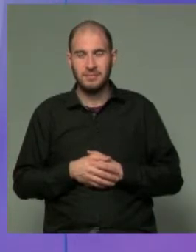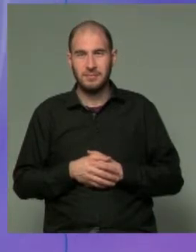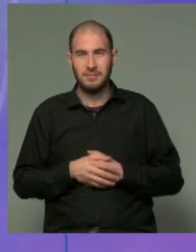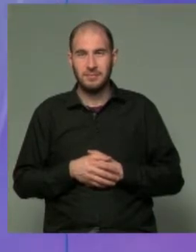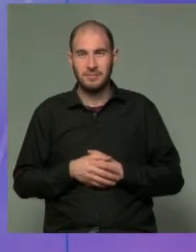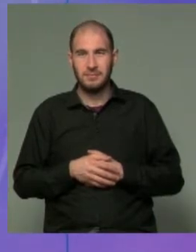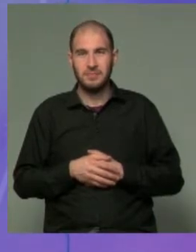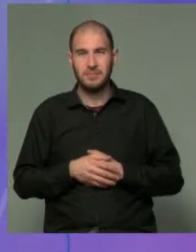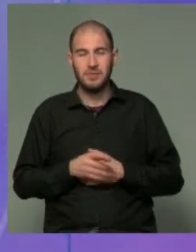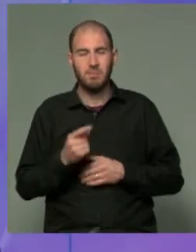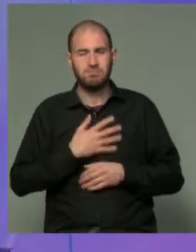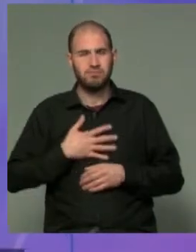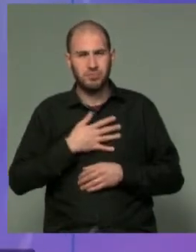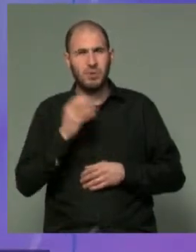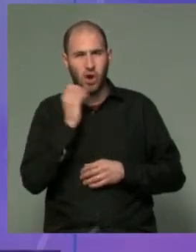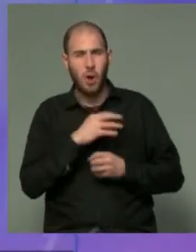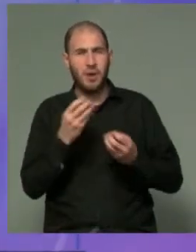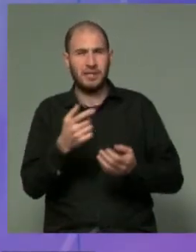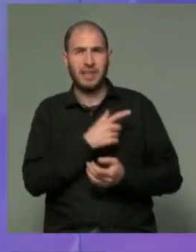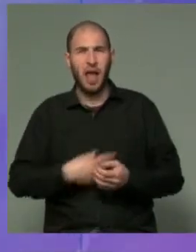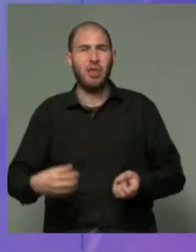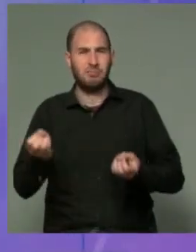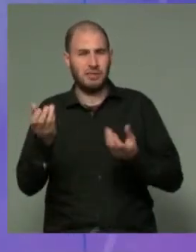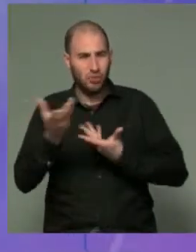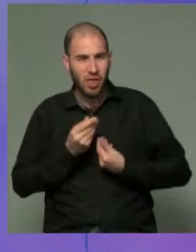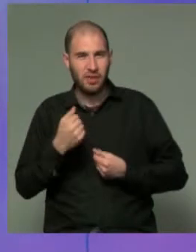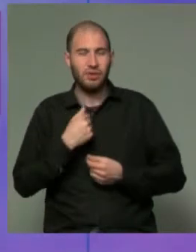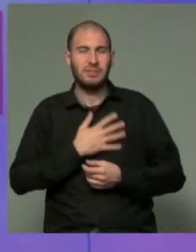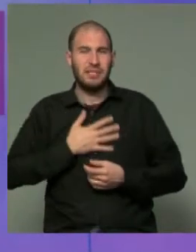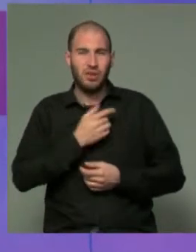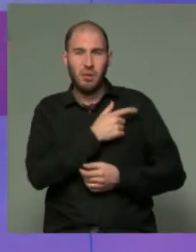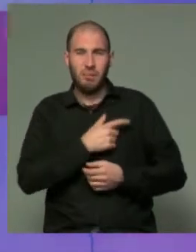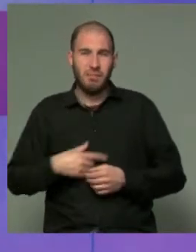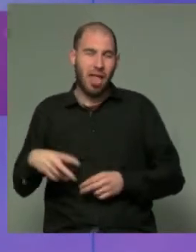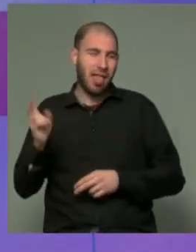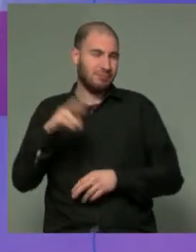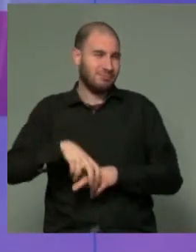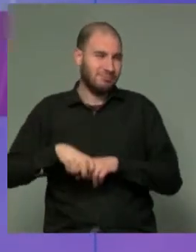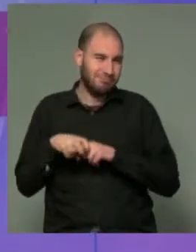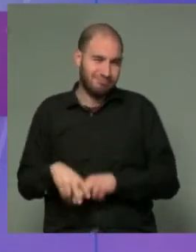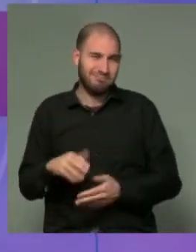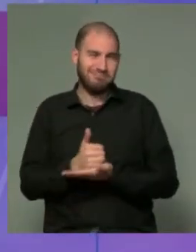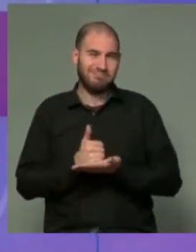Ya me siento mejor, mejor me siento esperar sentado.